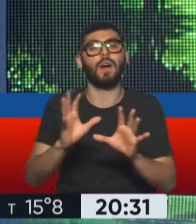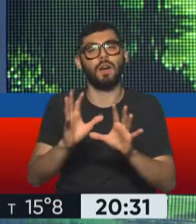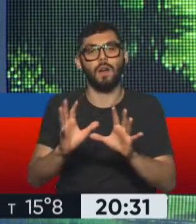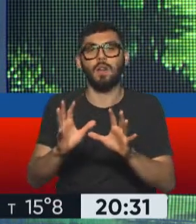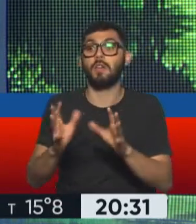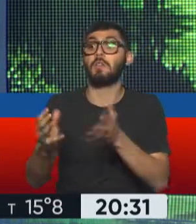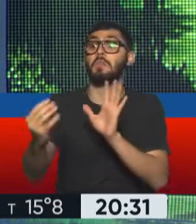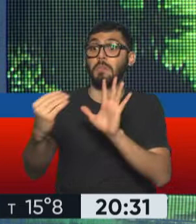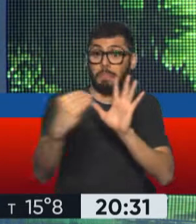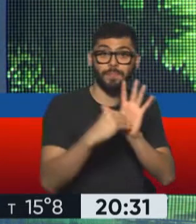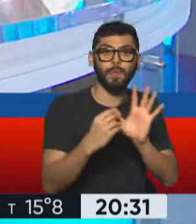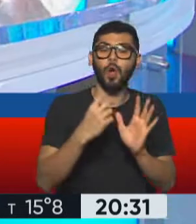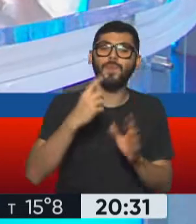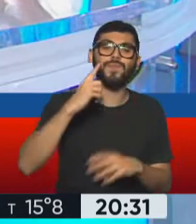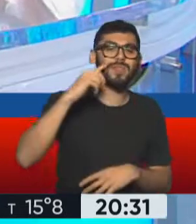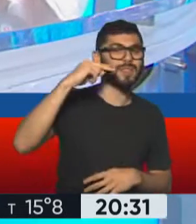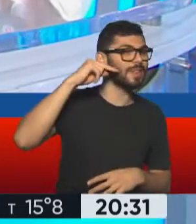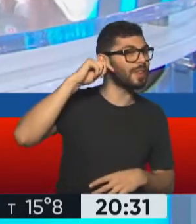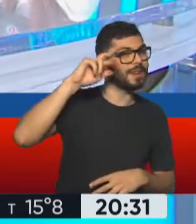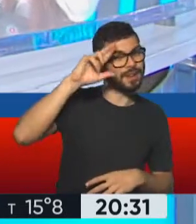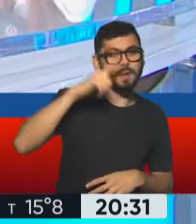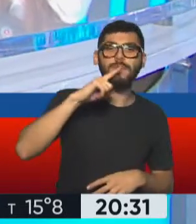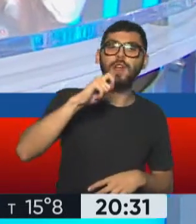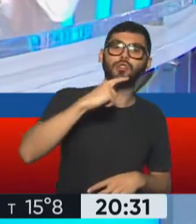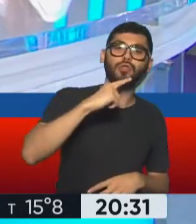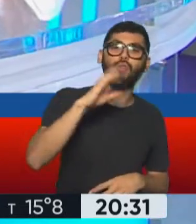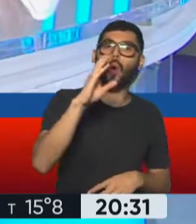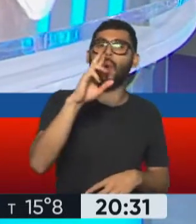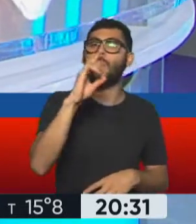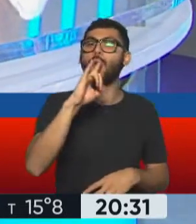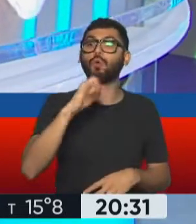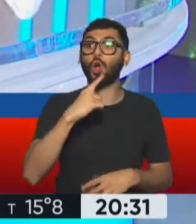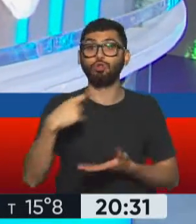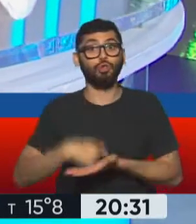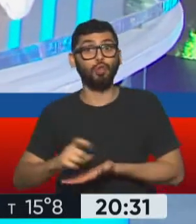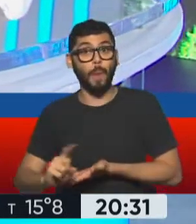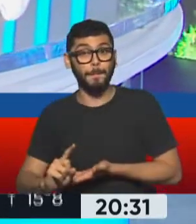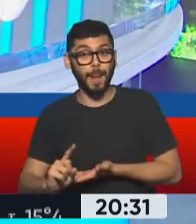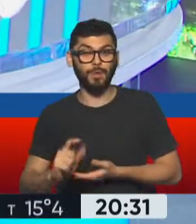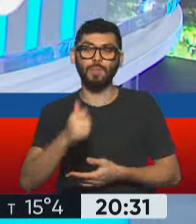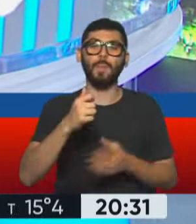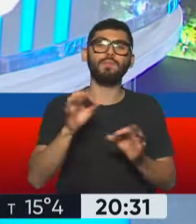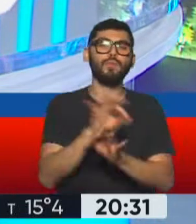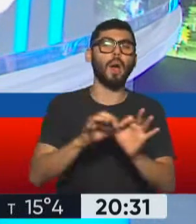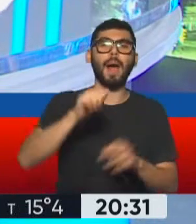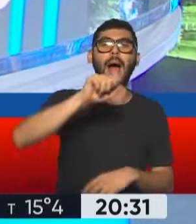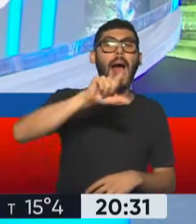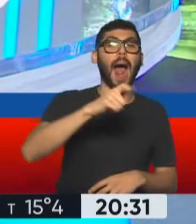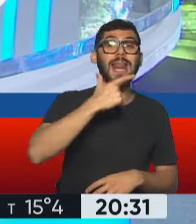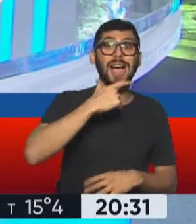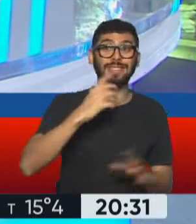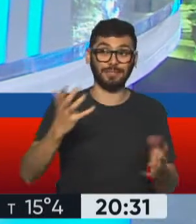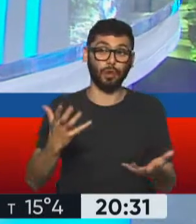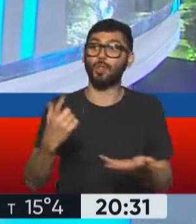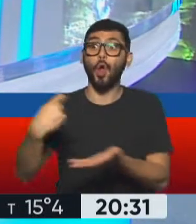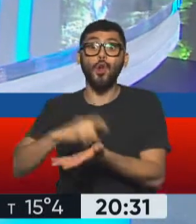ingresos brutos, entonces se anotan al monotributo y por un tiempo pueden eximirse de ingresos brutos con el programa ALAS, de manera de ir incentivando un poco